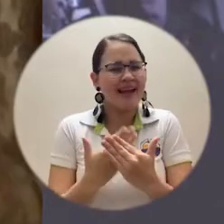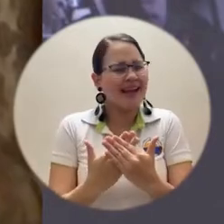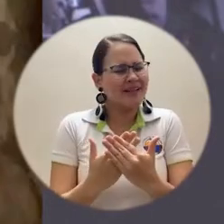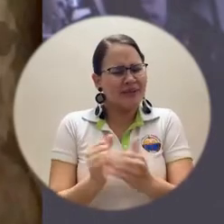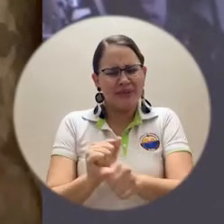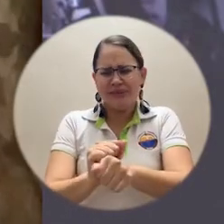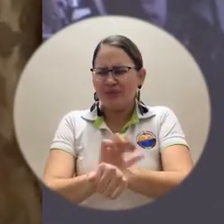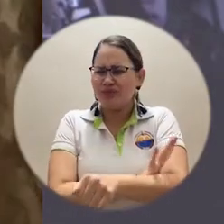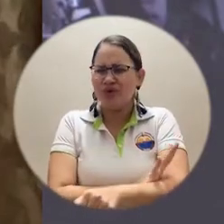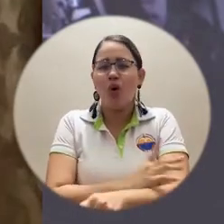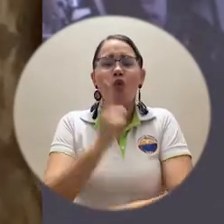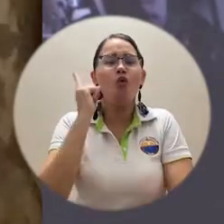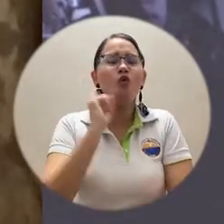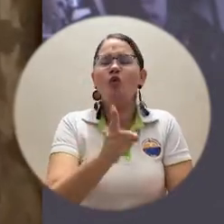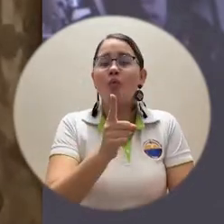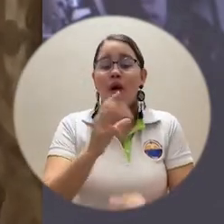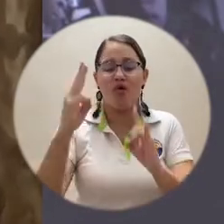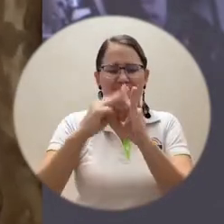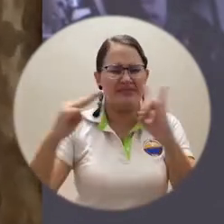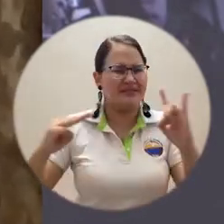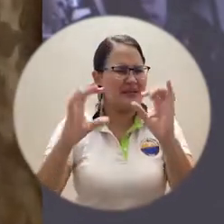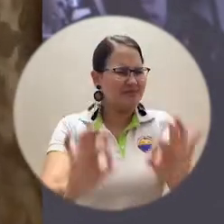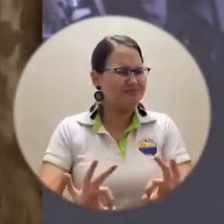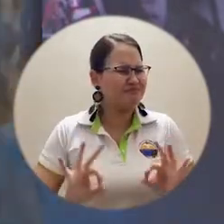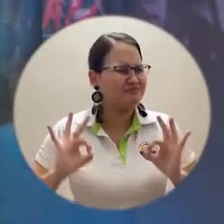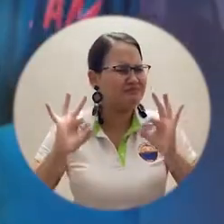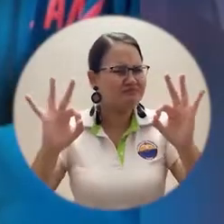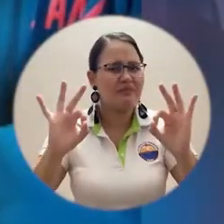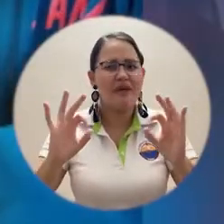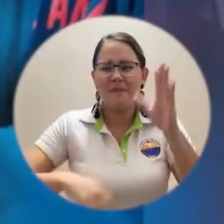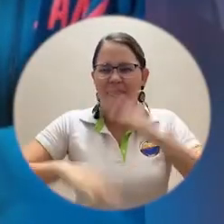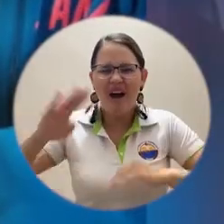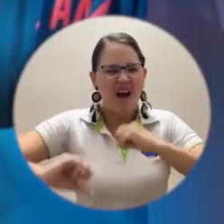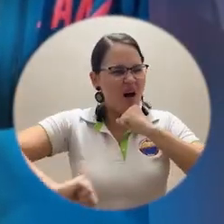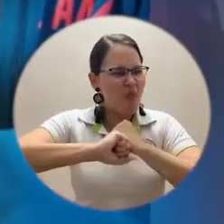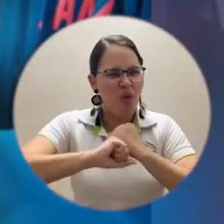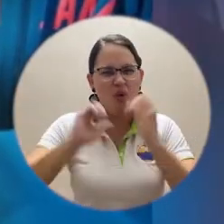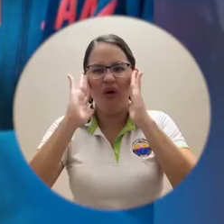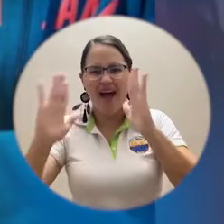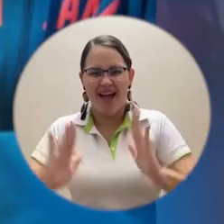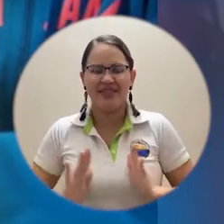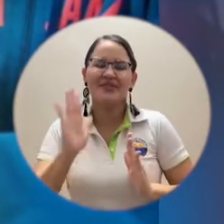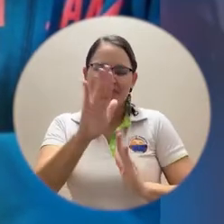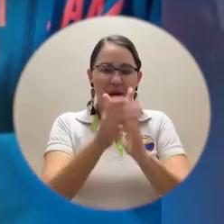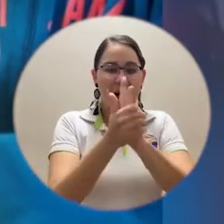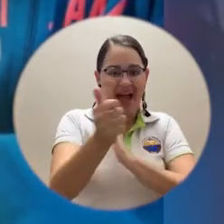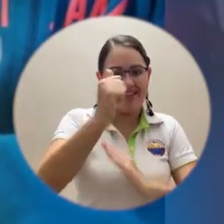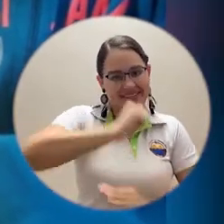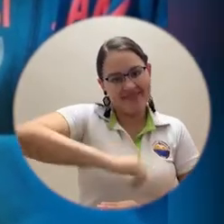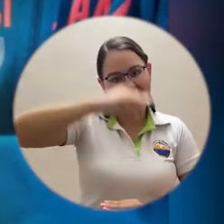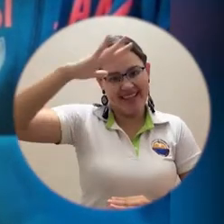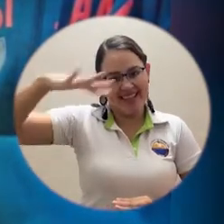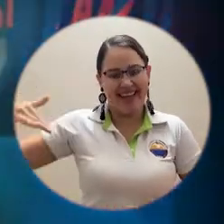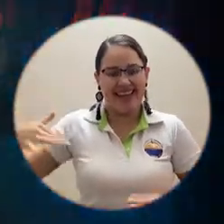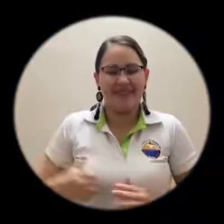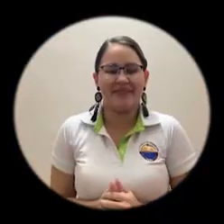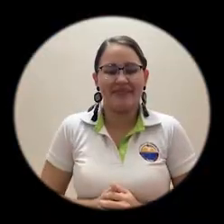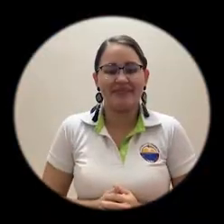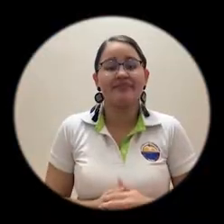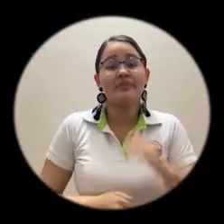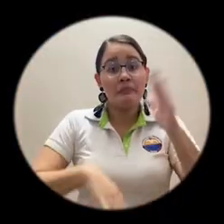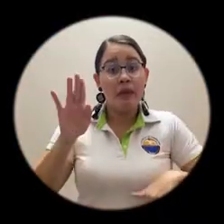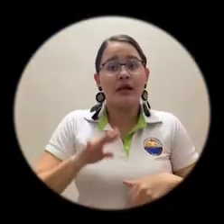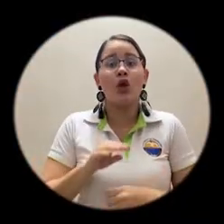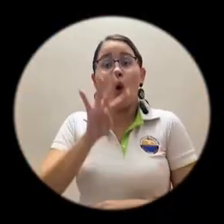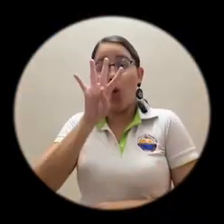hablar del gran proceso, del gran acompañamiento, del gran apoyo que el programa Talento Magdalena nos ha brindado. El proceso,